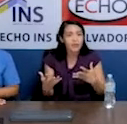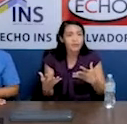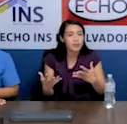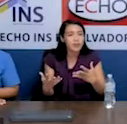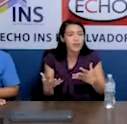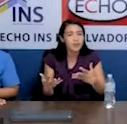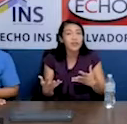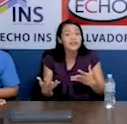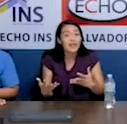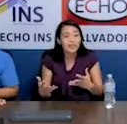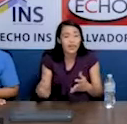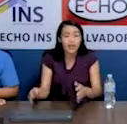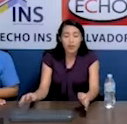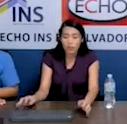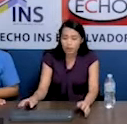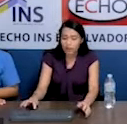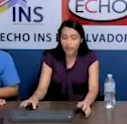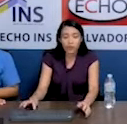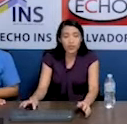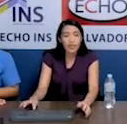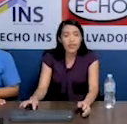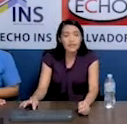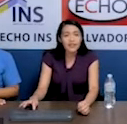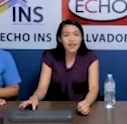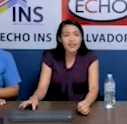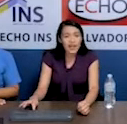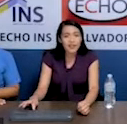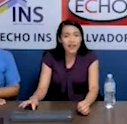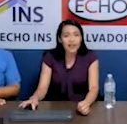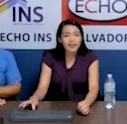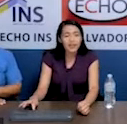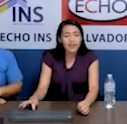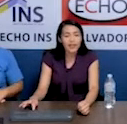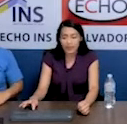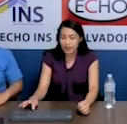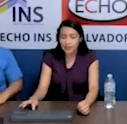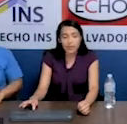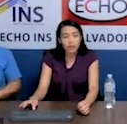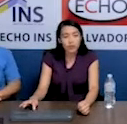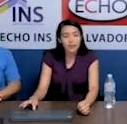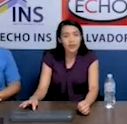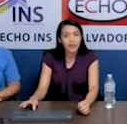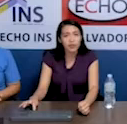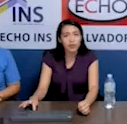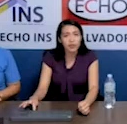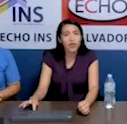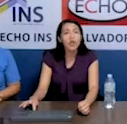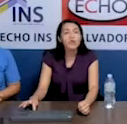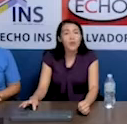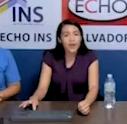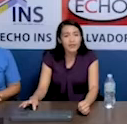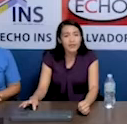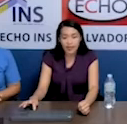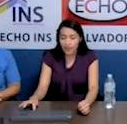ser humano en este momento es alta. Por lo tanto, esa gran carga de síntomas en